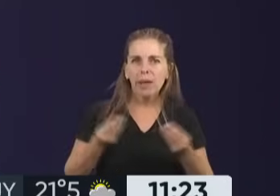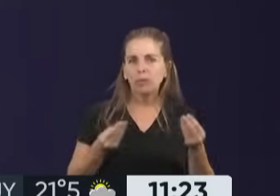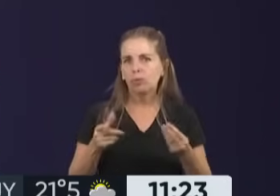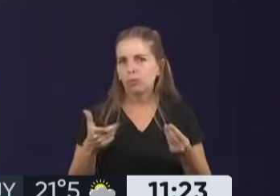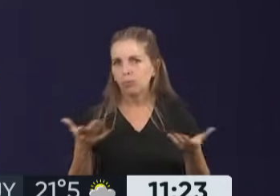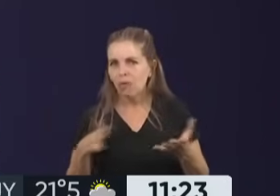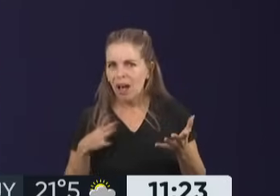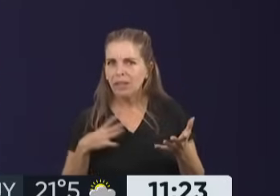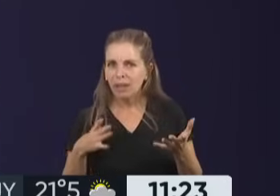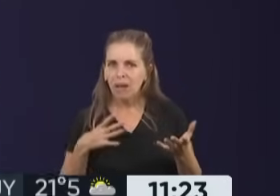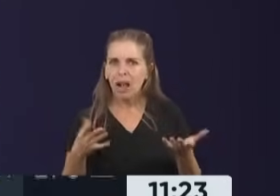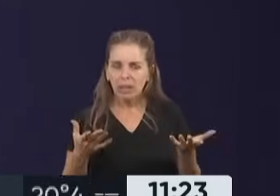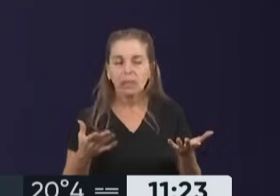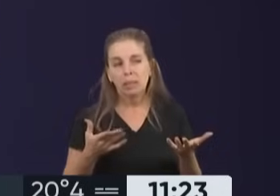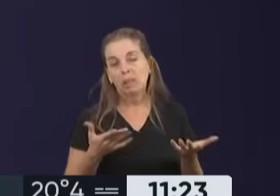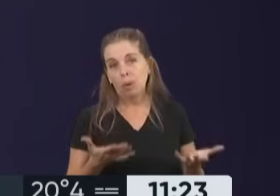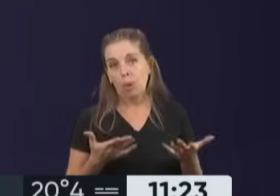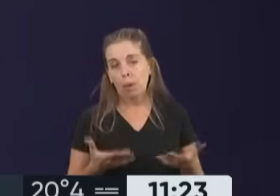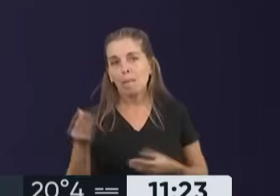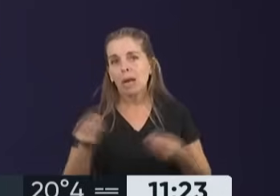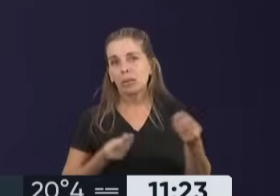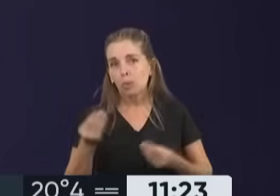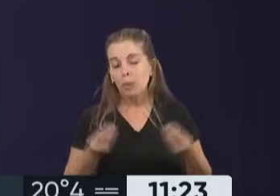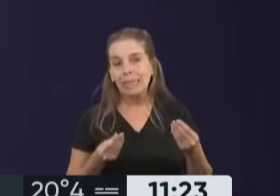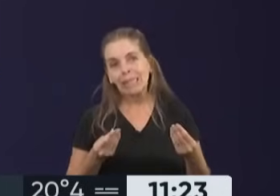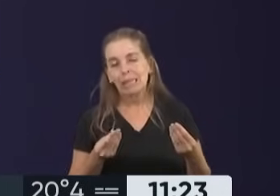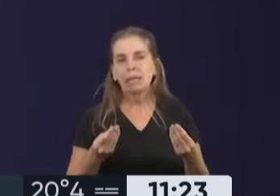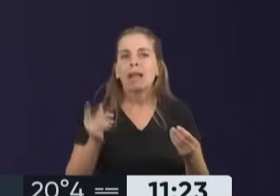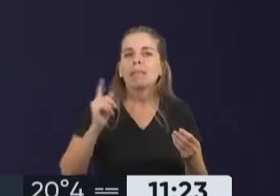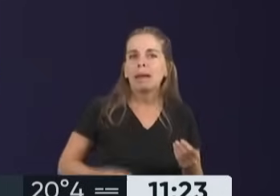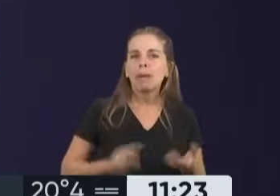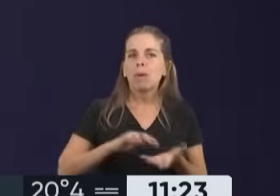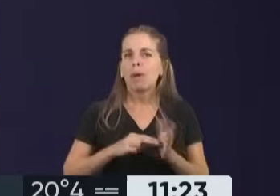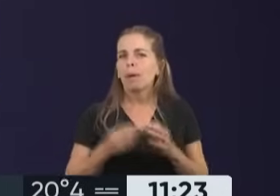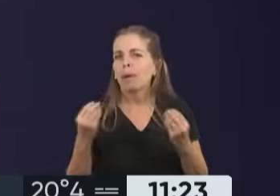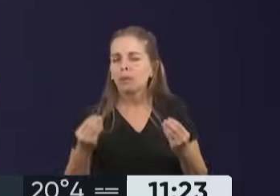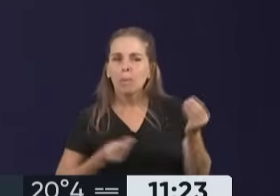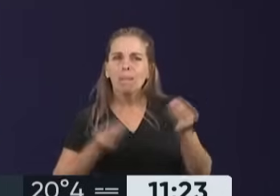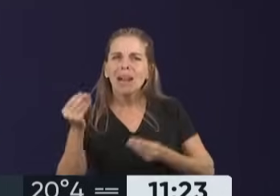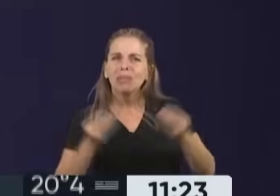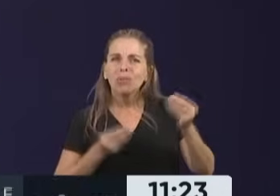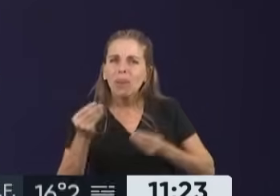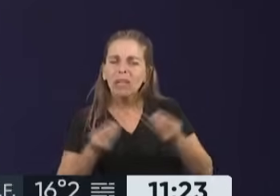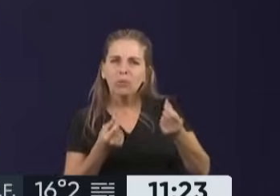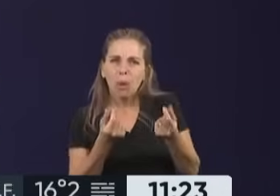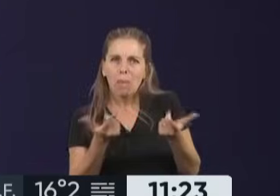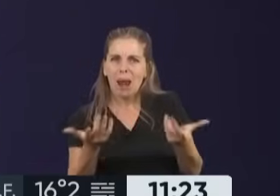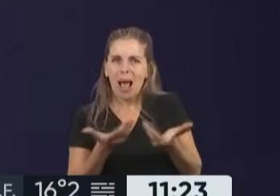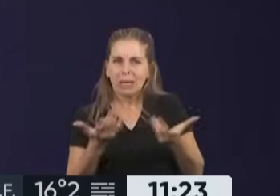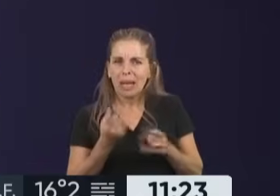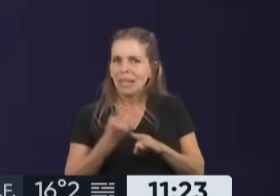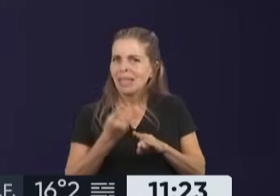que, más allá de la inexistencia de presupuesto, el problema que tenés también es que son presupuestos que además siempre estuvieron